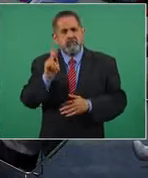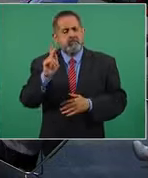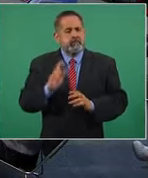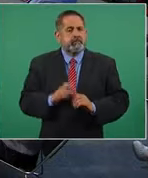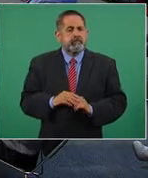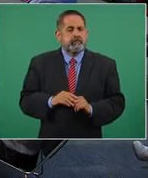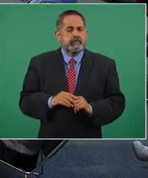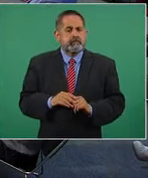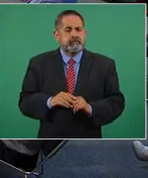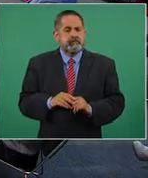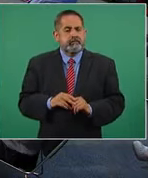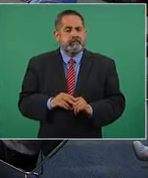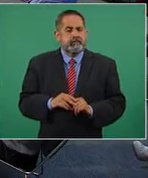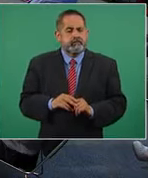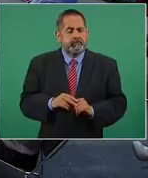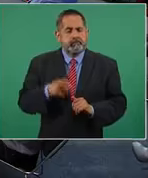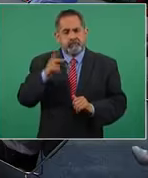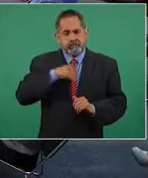no